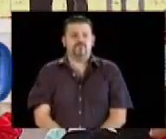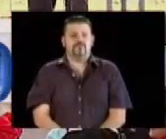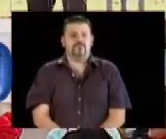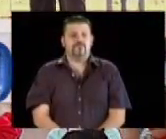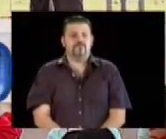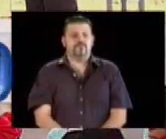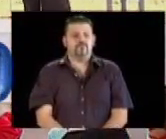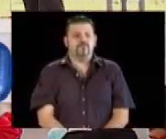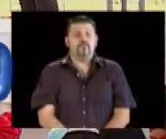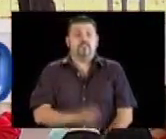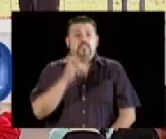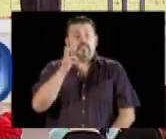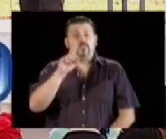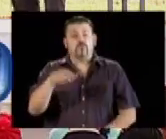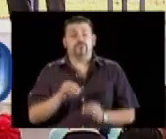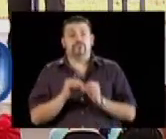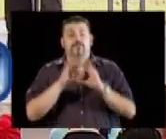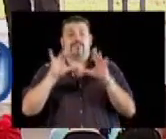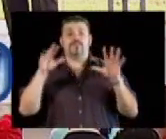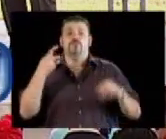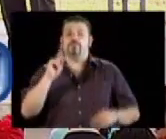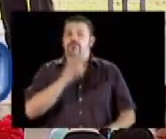Eso es maravilloso. Pero bueno,